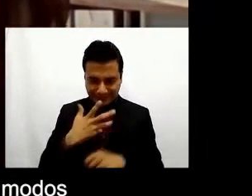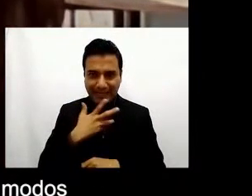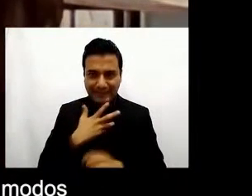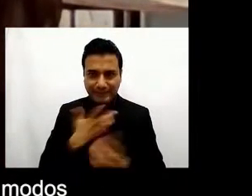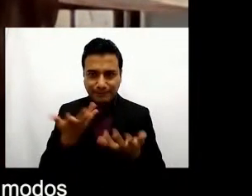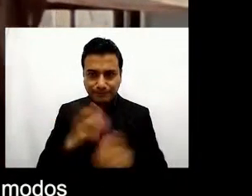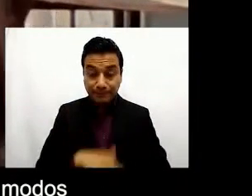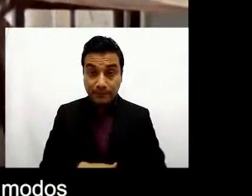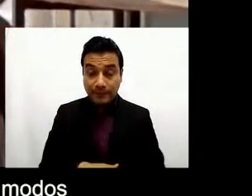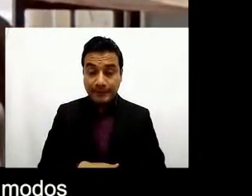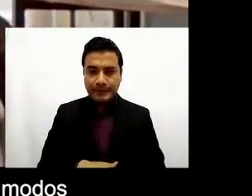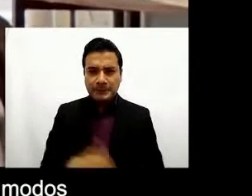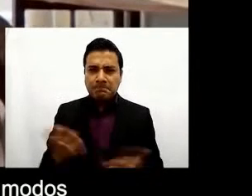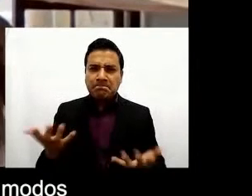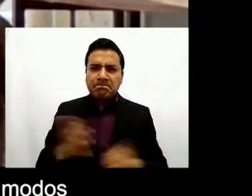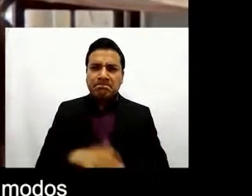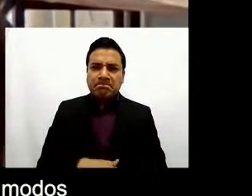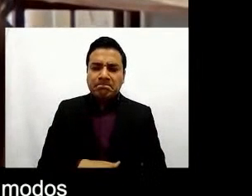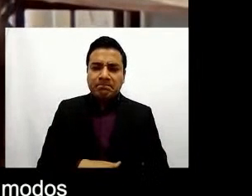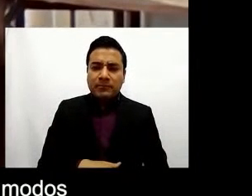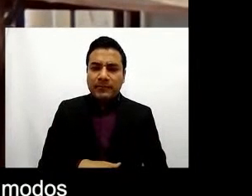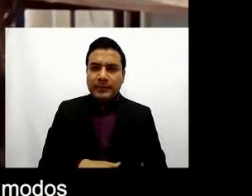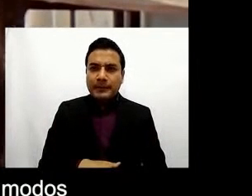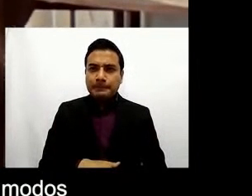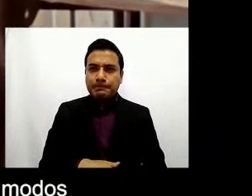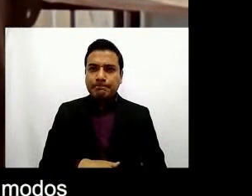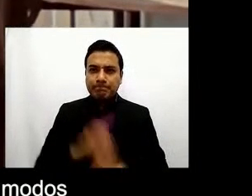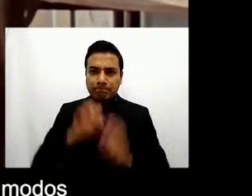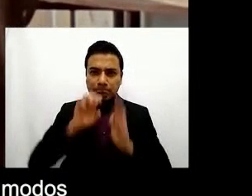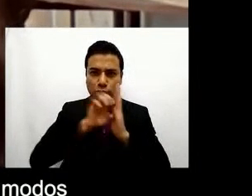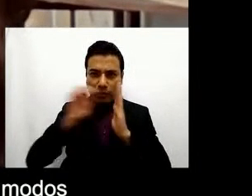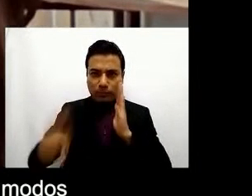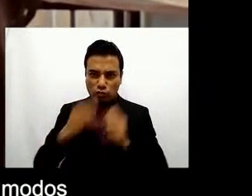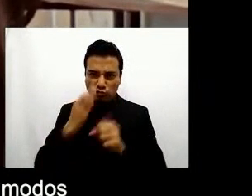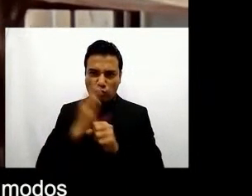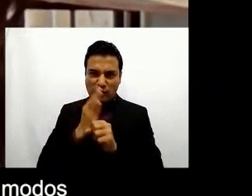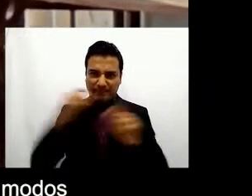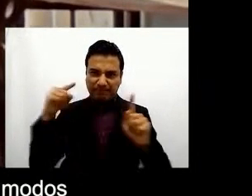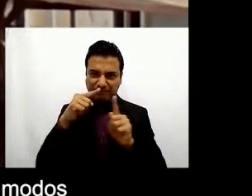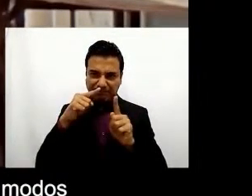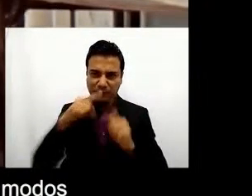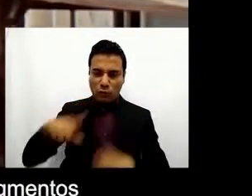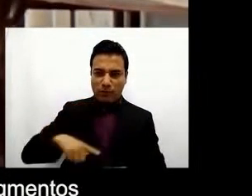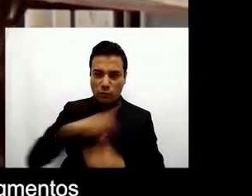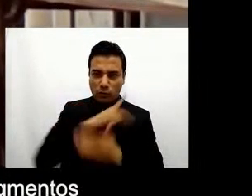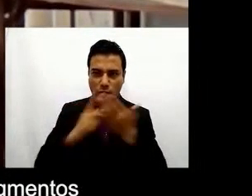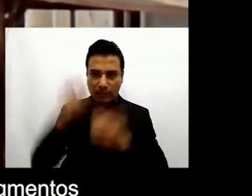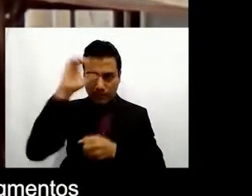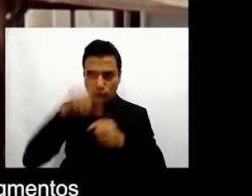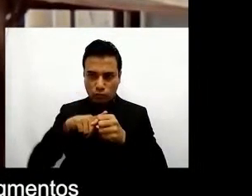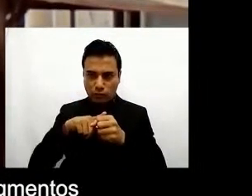modos, si nos referimos a las políticas públicas en materia de cultura,